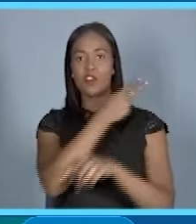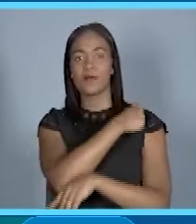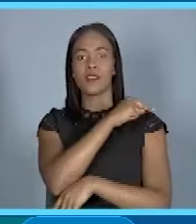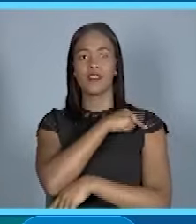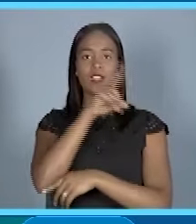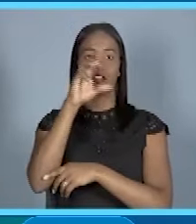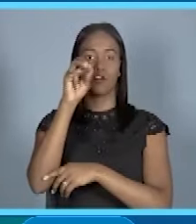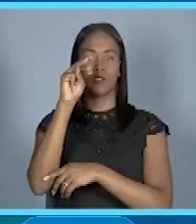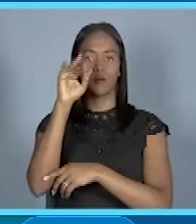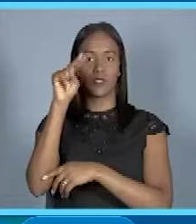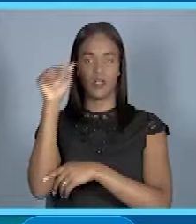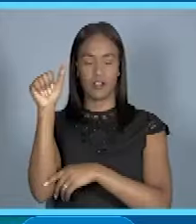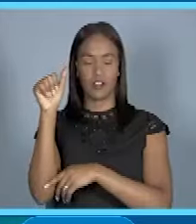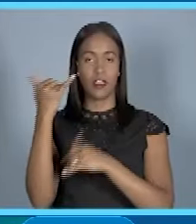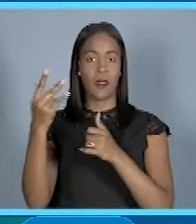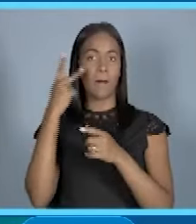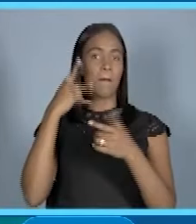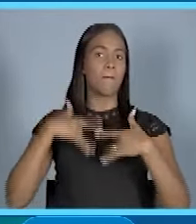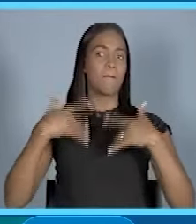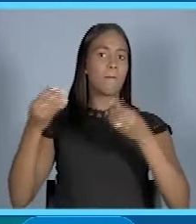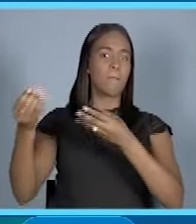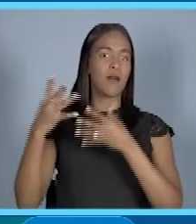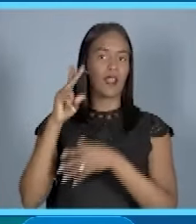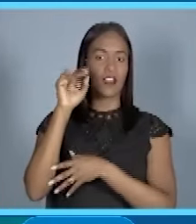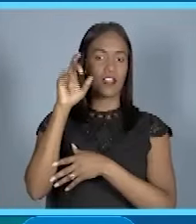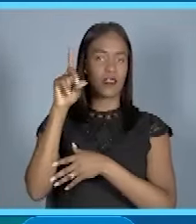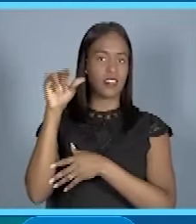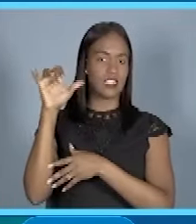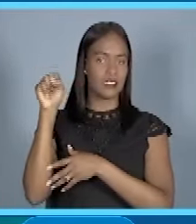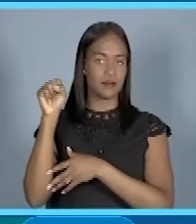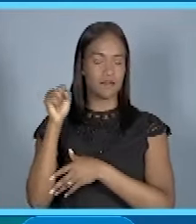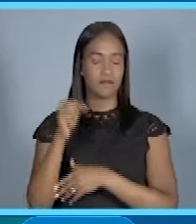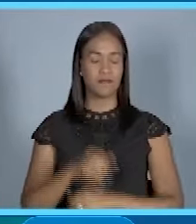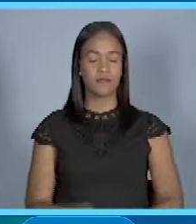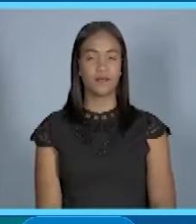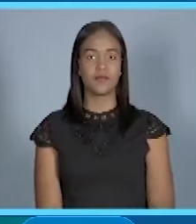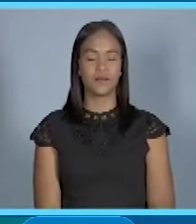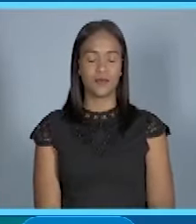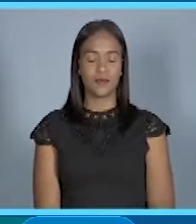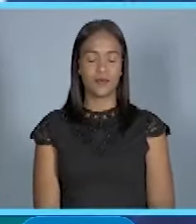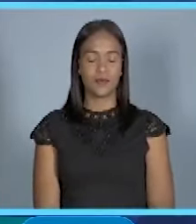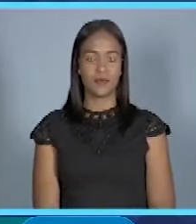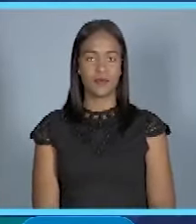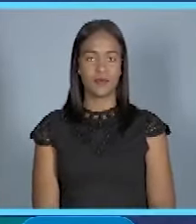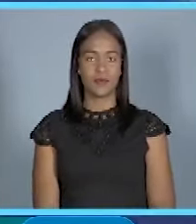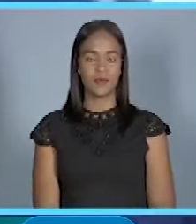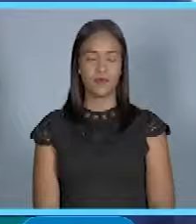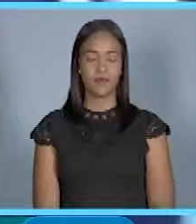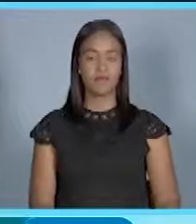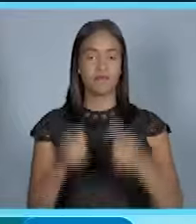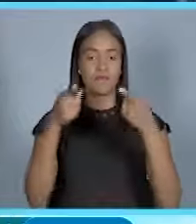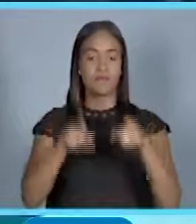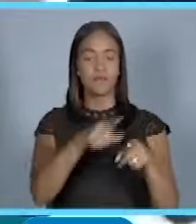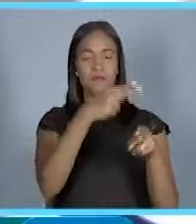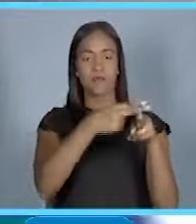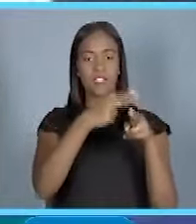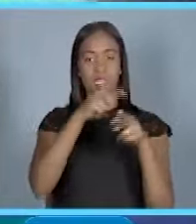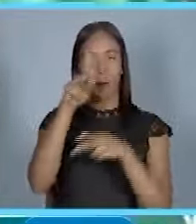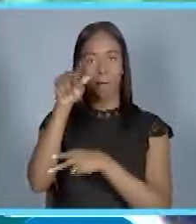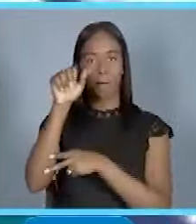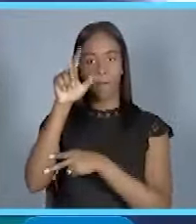de los Mina. Raidy Lady Suero con los detalles de en qué consistió la medida de coerción. Se trata de Pamela